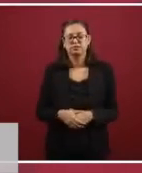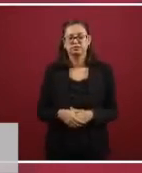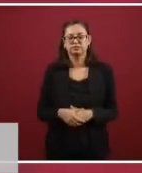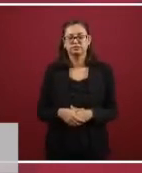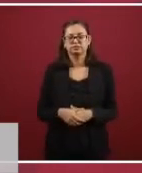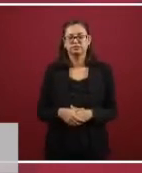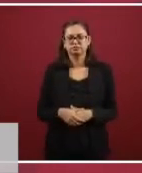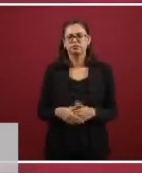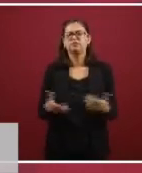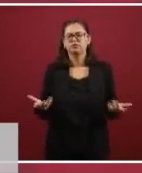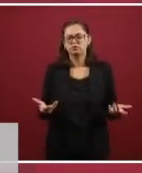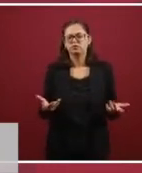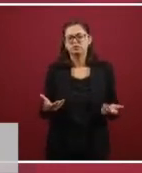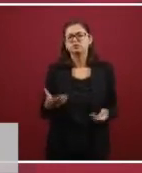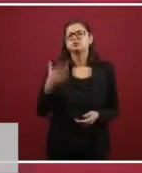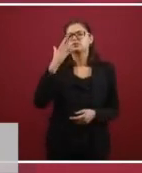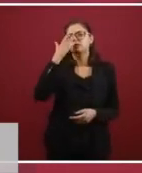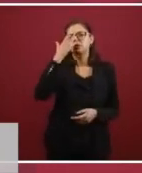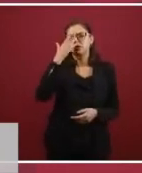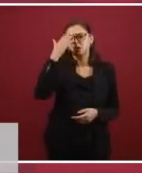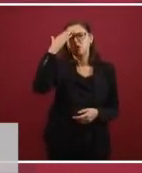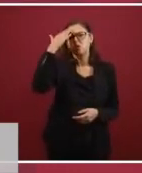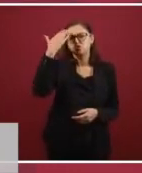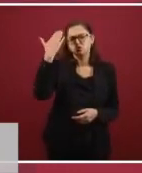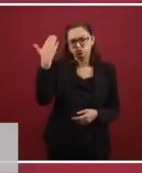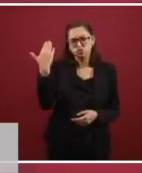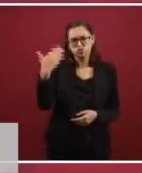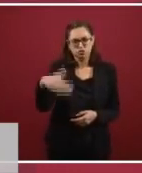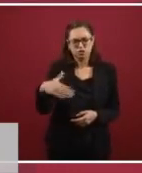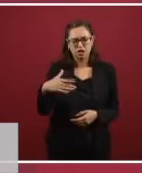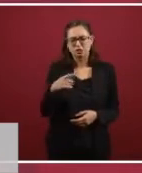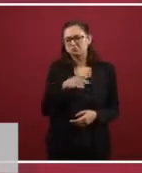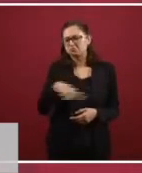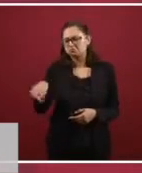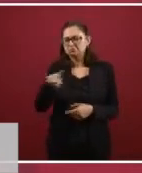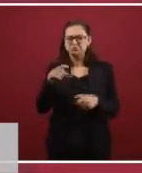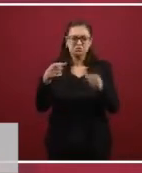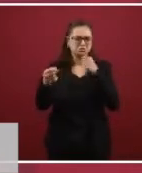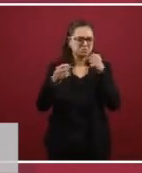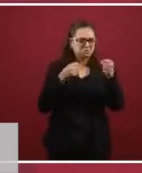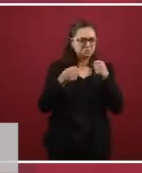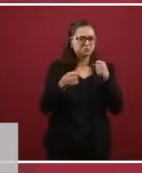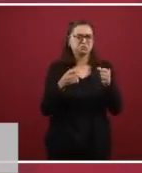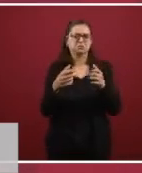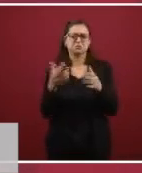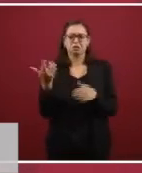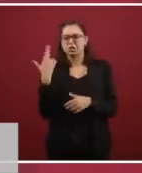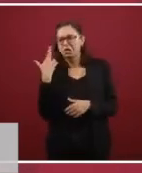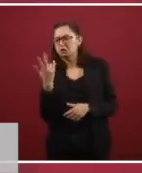Se logró un ahorro de 1.600 millones de pesos en el nuevo contrato colectivo en Pemex.